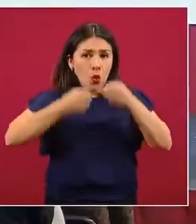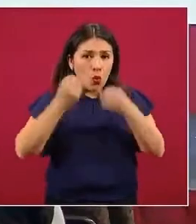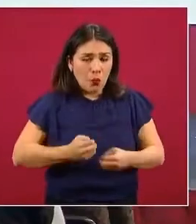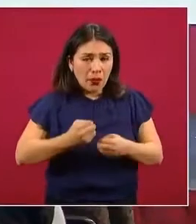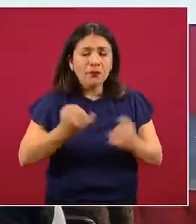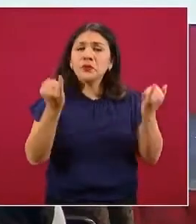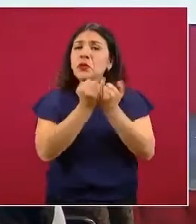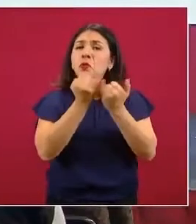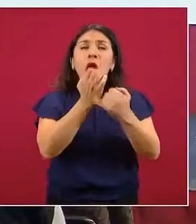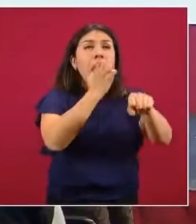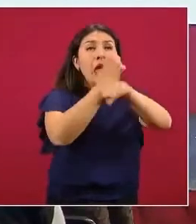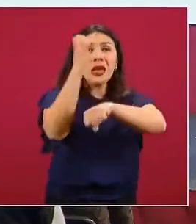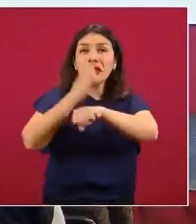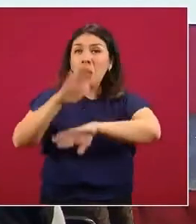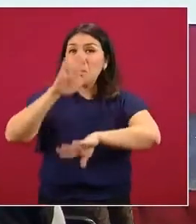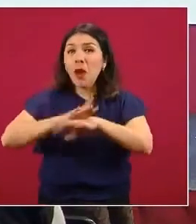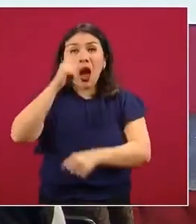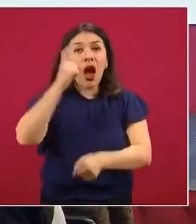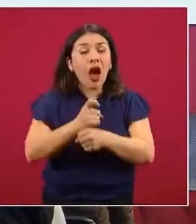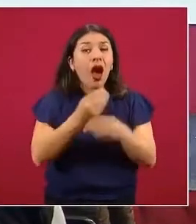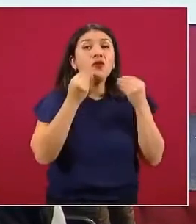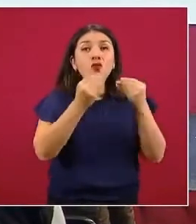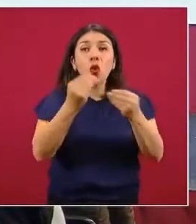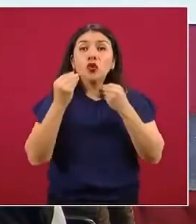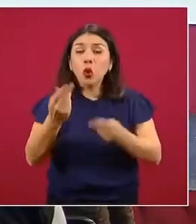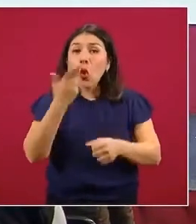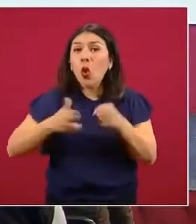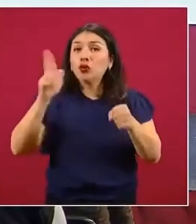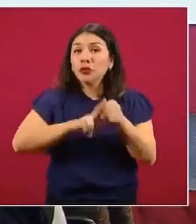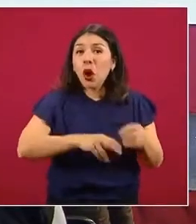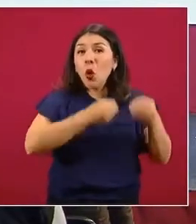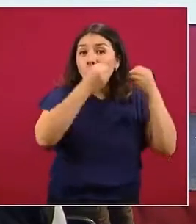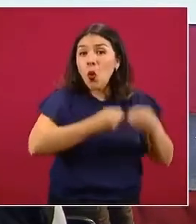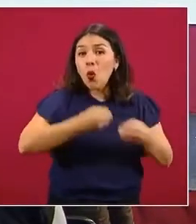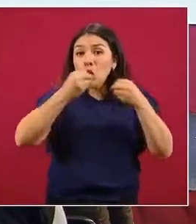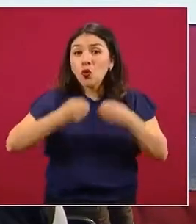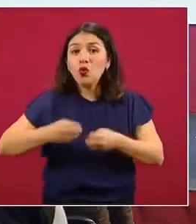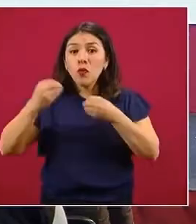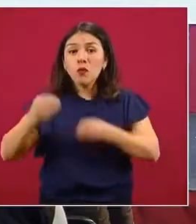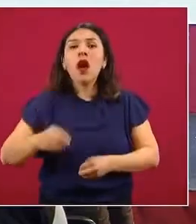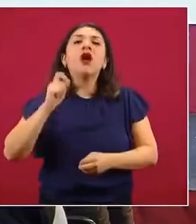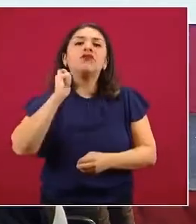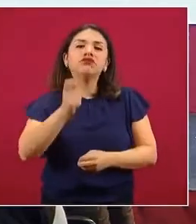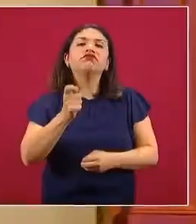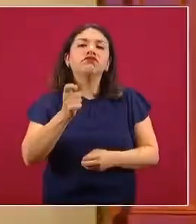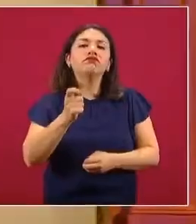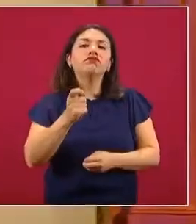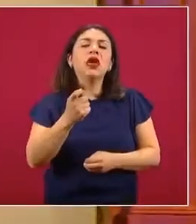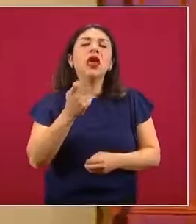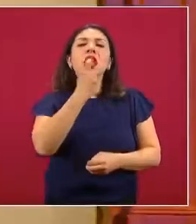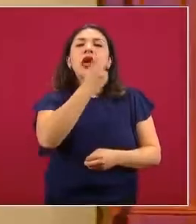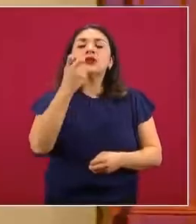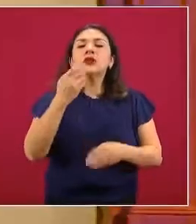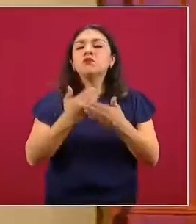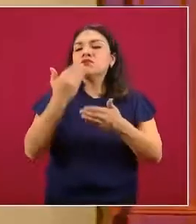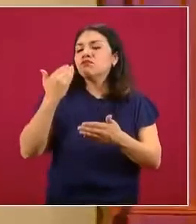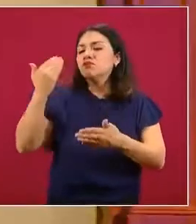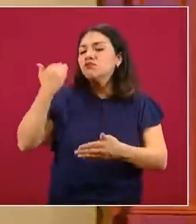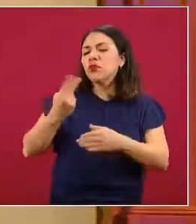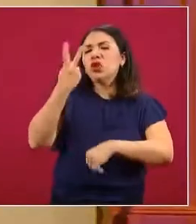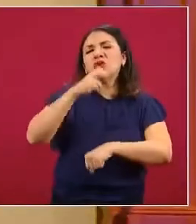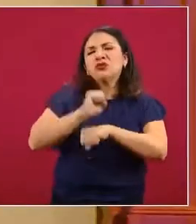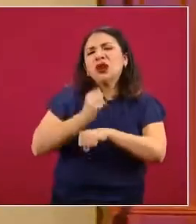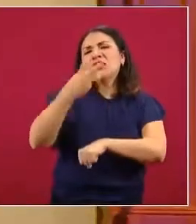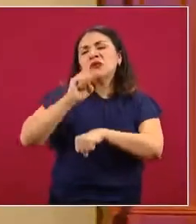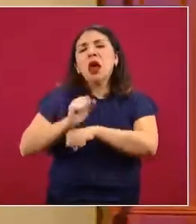las entidades que más están contribuyendo a esta carga o incremento de la hospitalización son aquellas que en las últimas semanas pues